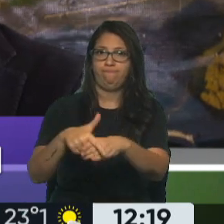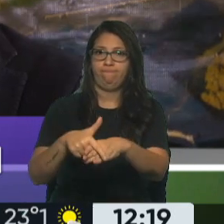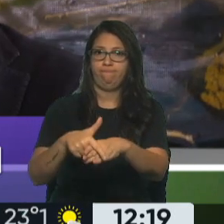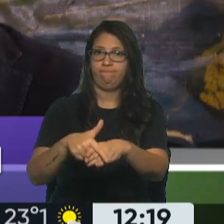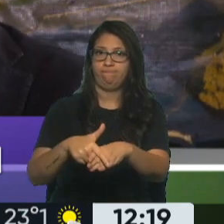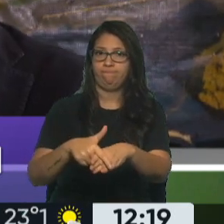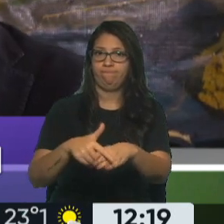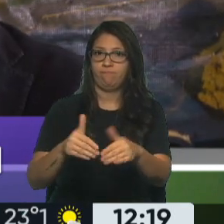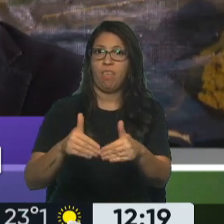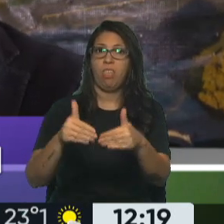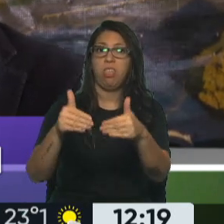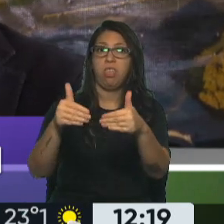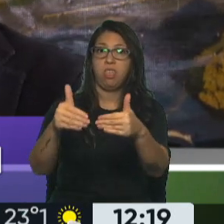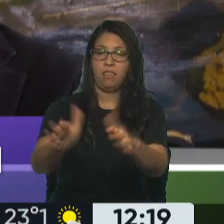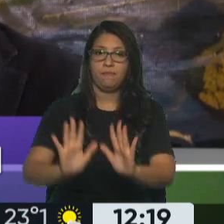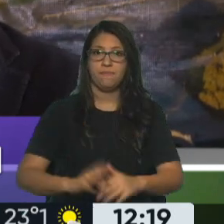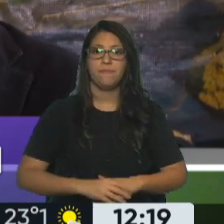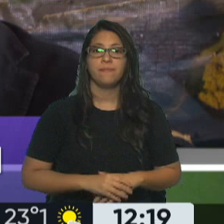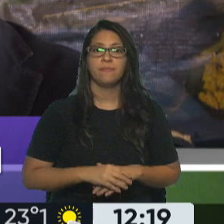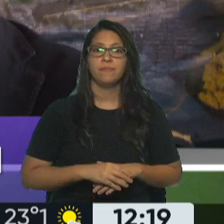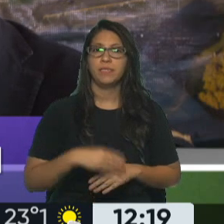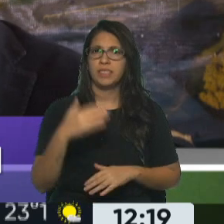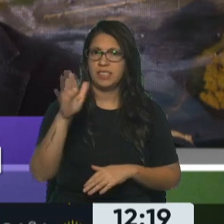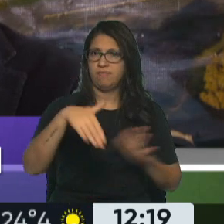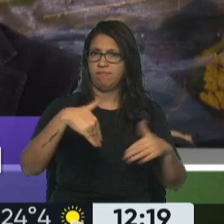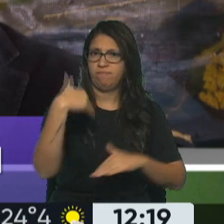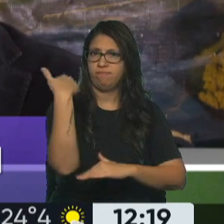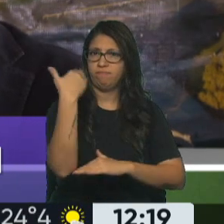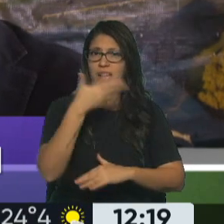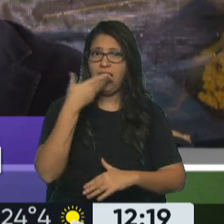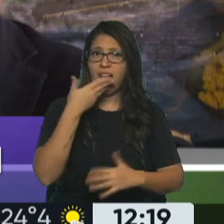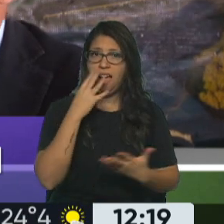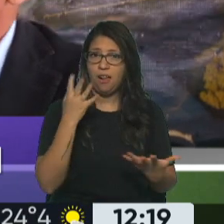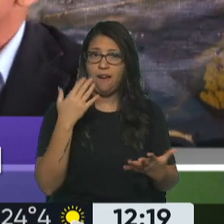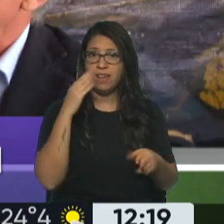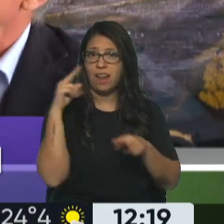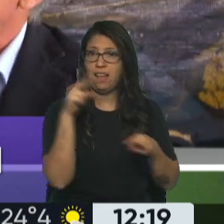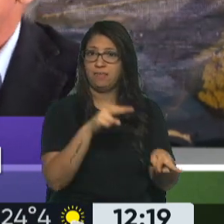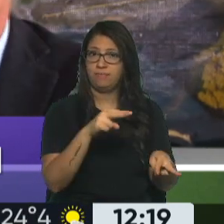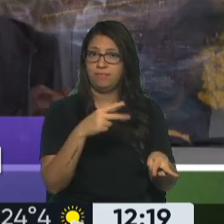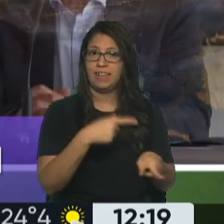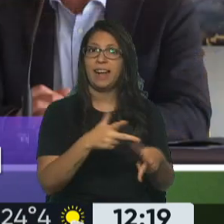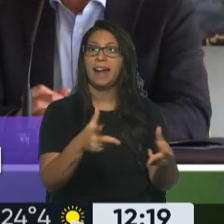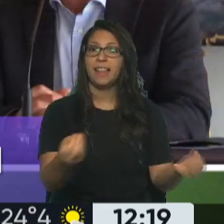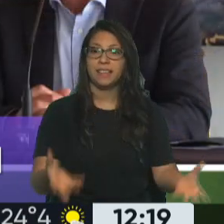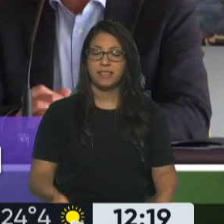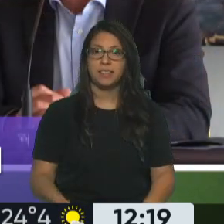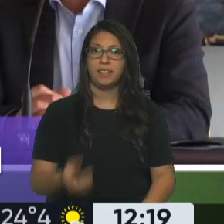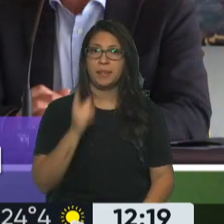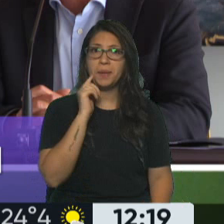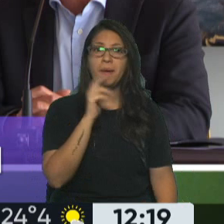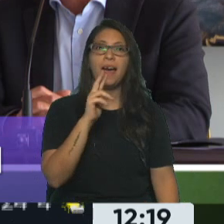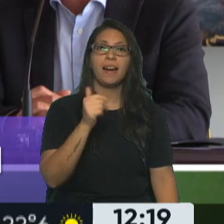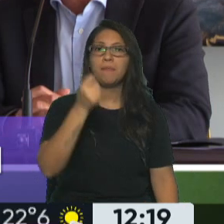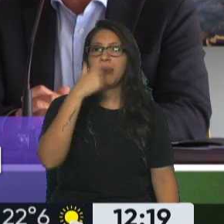más stand-by que nunca. Si están convocando una conferencia de prensa porque algo tienen para decir, hay que estar muy atentos a lo que digan tanto Ibarra como Macri hoy,